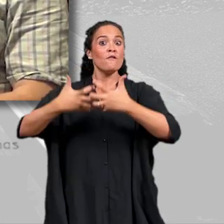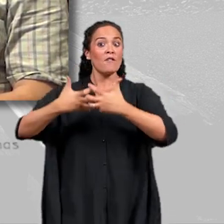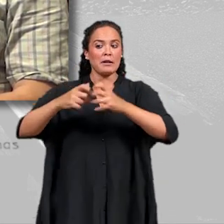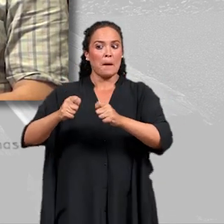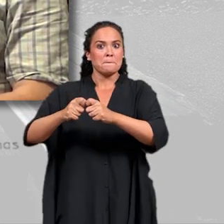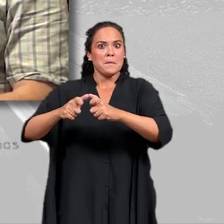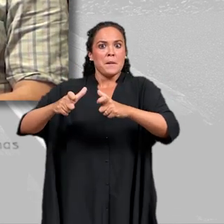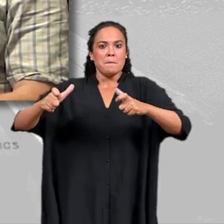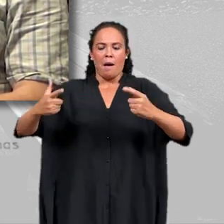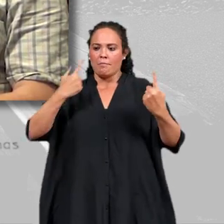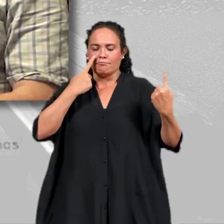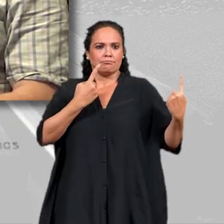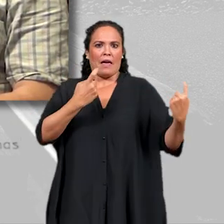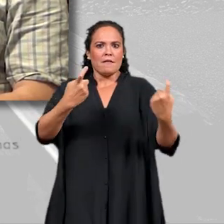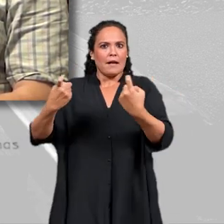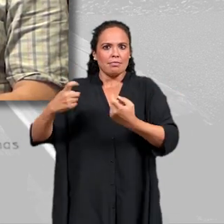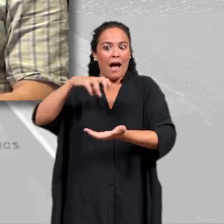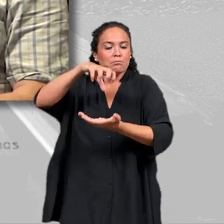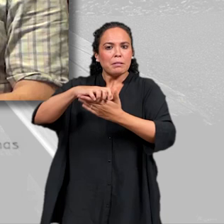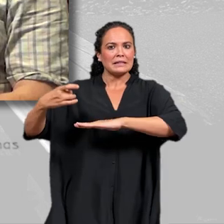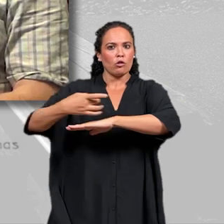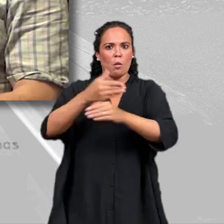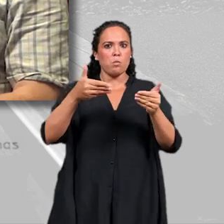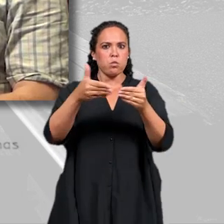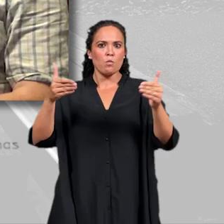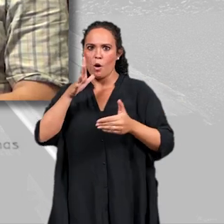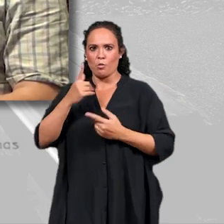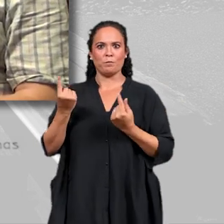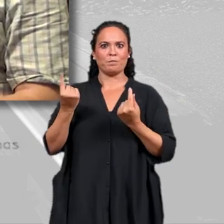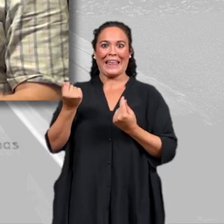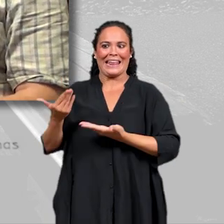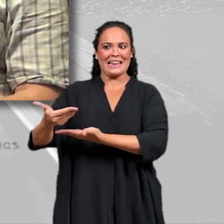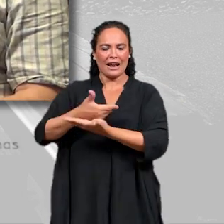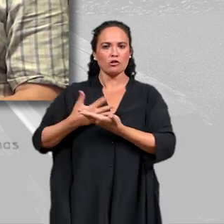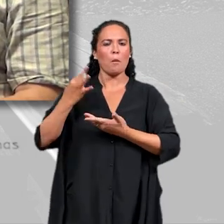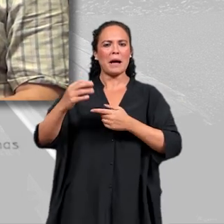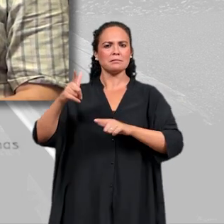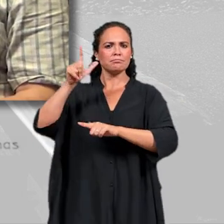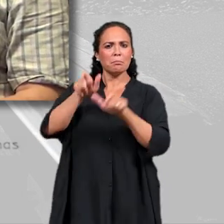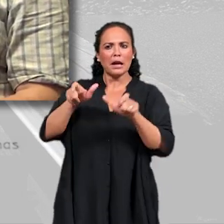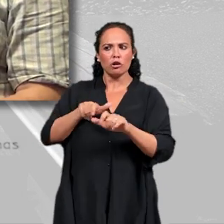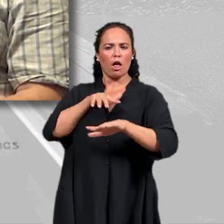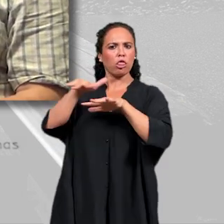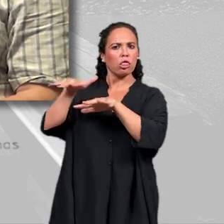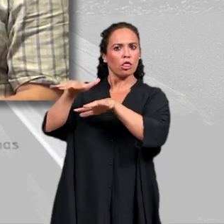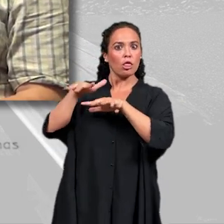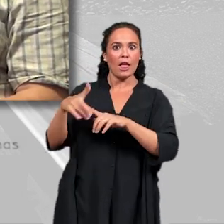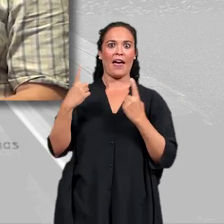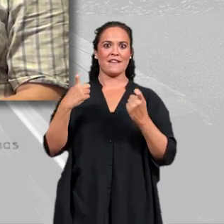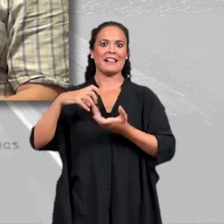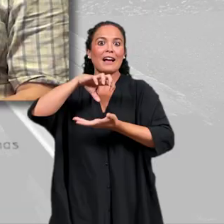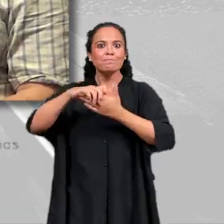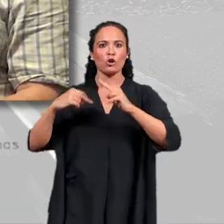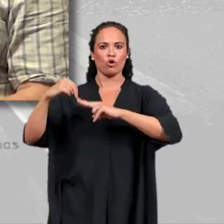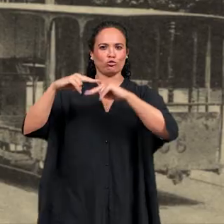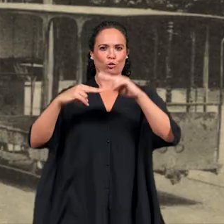ahí empezaba a haber una fuente de ingresos en cuanto a movimiento de mercancías o viajeros que hizo necesario